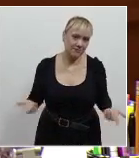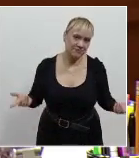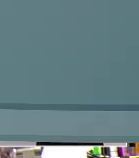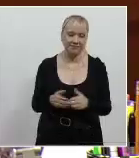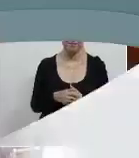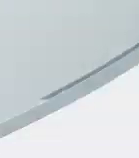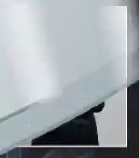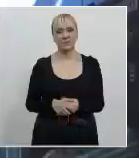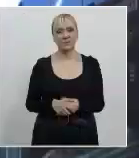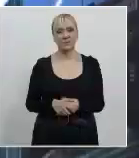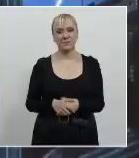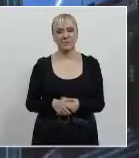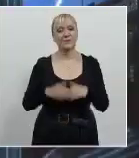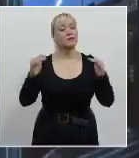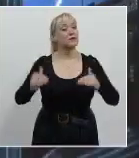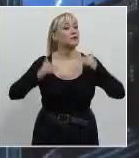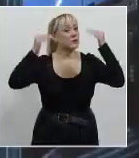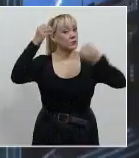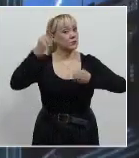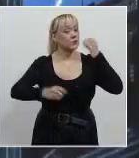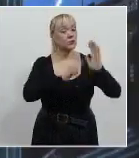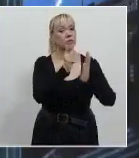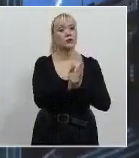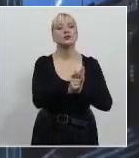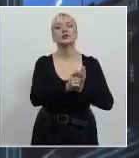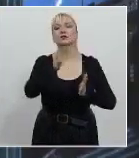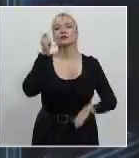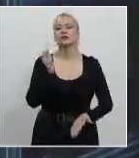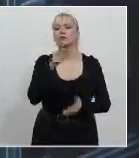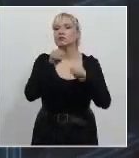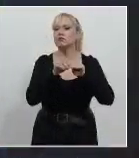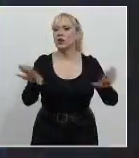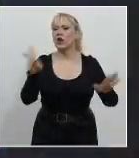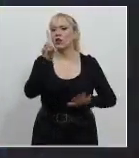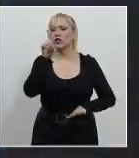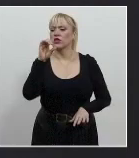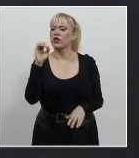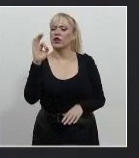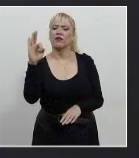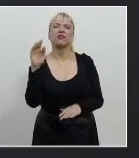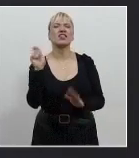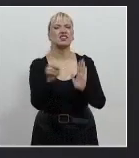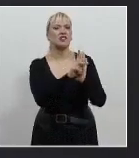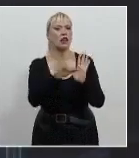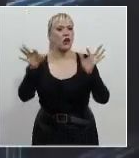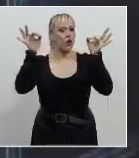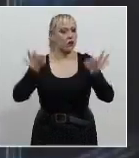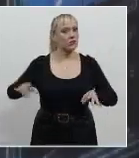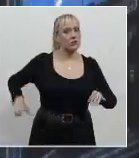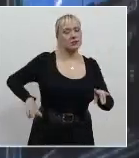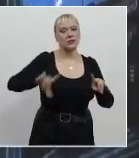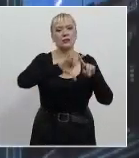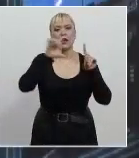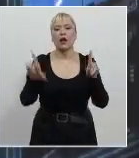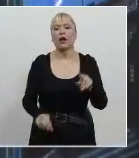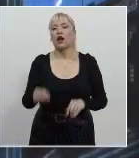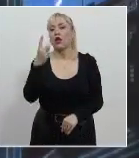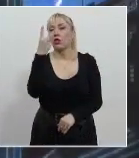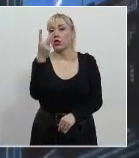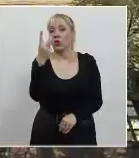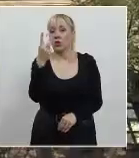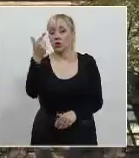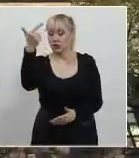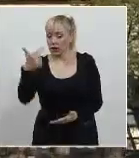Peña. La Suprema Corte también publicó en el Diario Oficial el acuerdo para definir 2 ternas que enviará al Senado